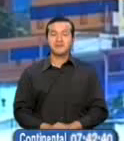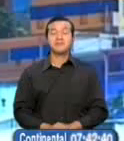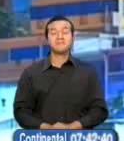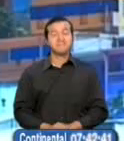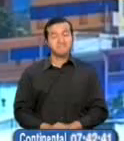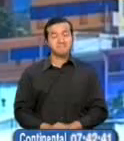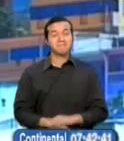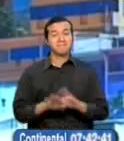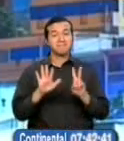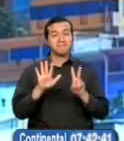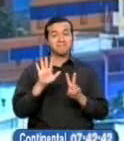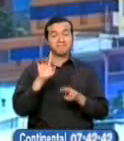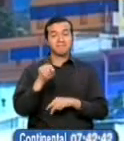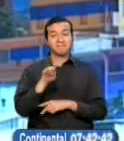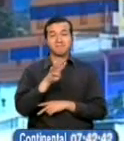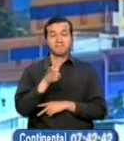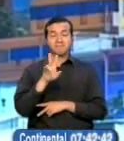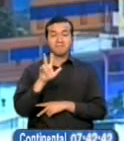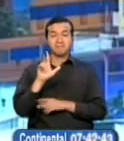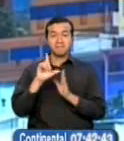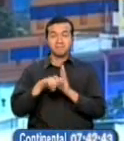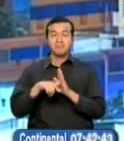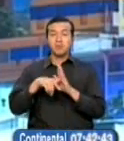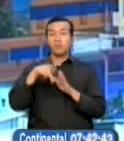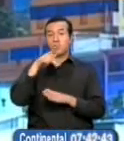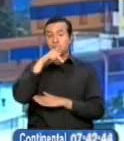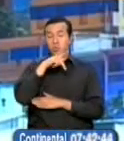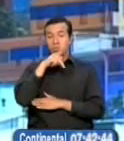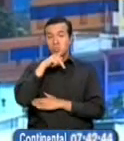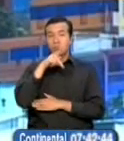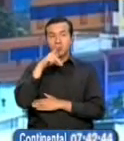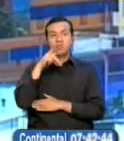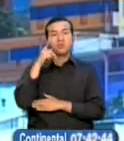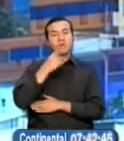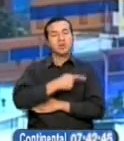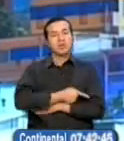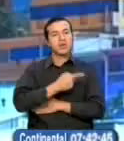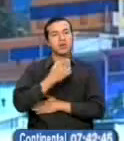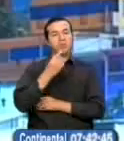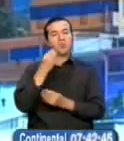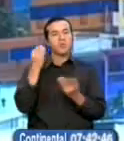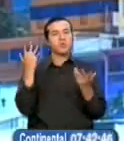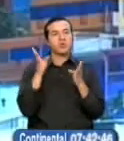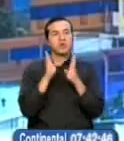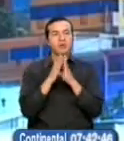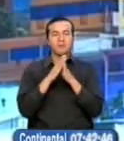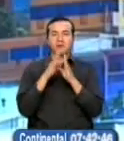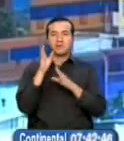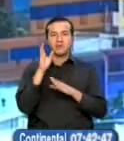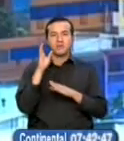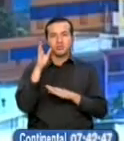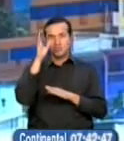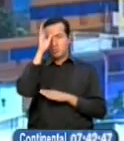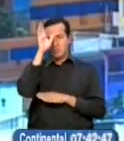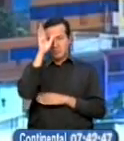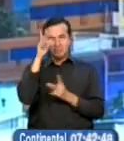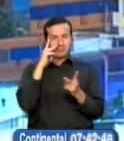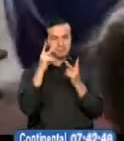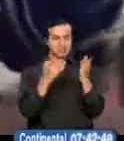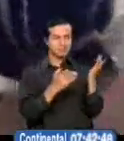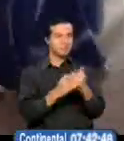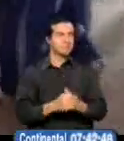7:42, más sobre este tema y en Puerto Viejo, provincia de Manabí, también se recordó este día con muchos eventos artísticos. Les mostramos.